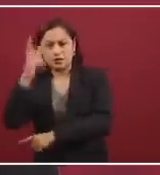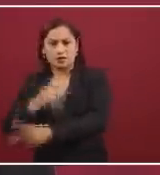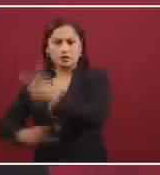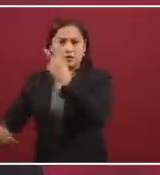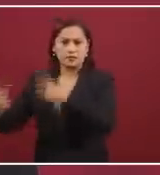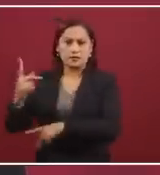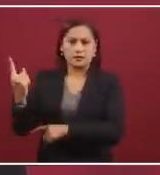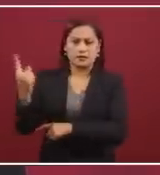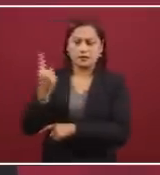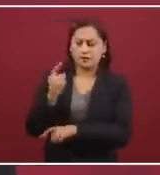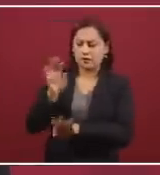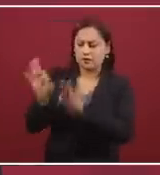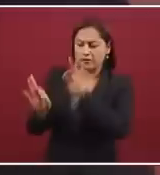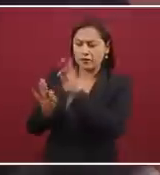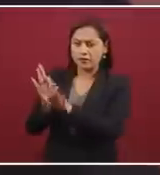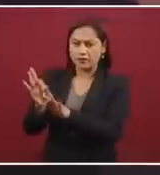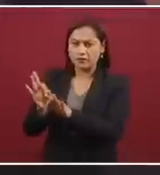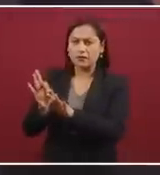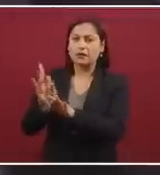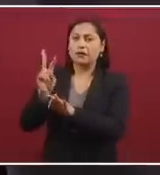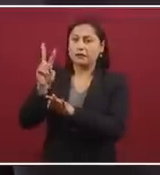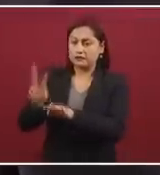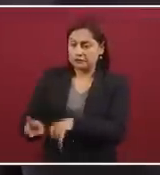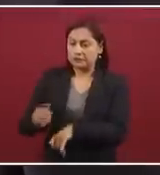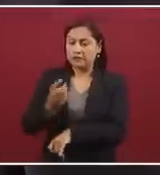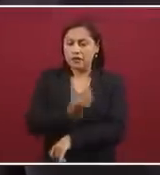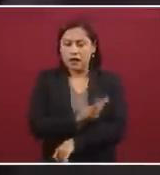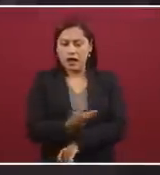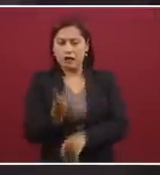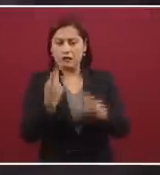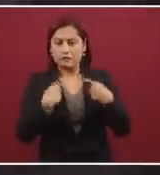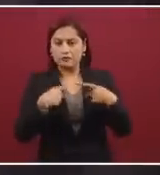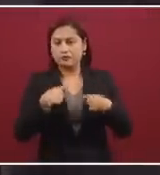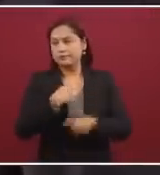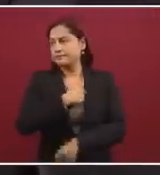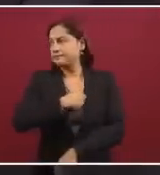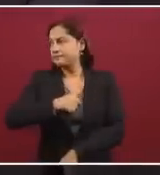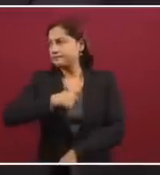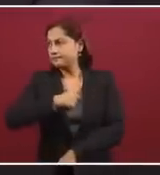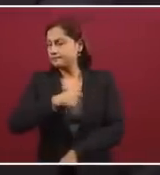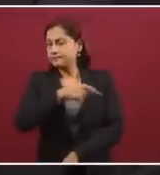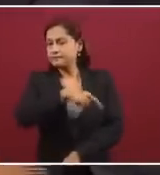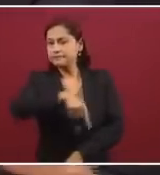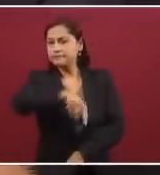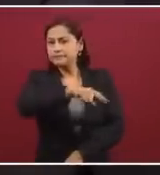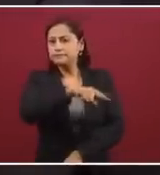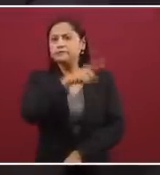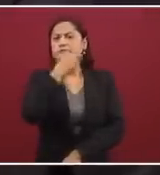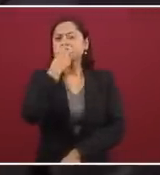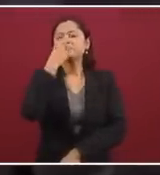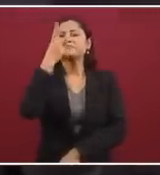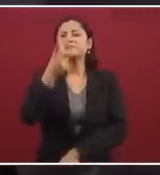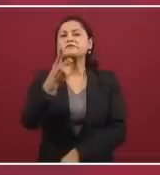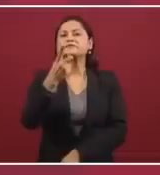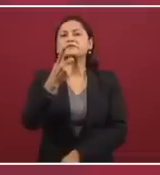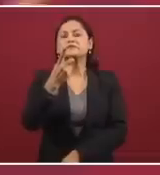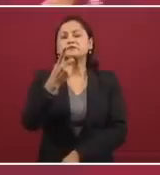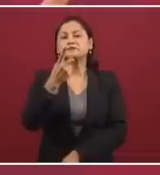es muy lamentable está diciendo de qué